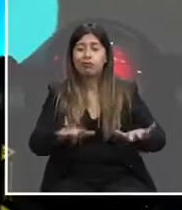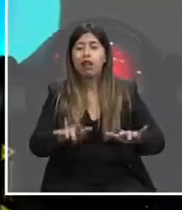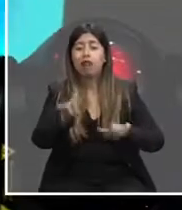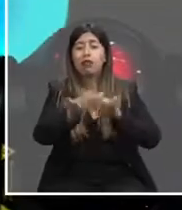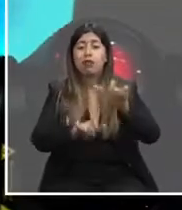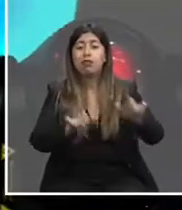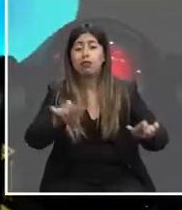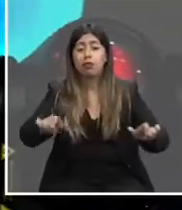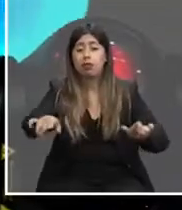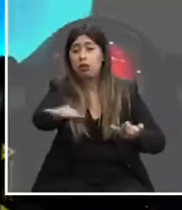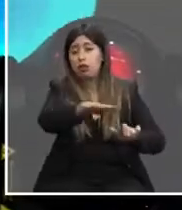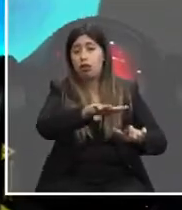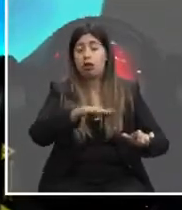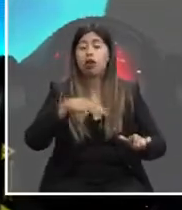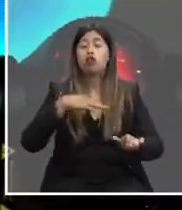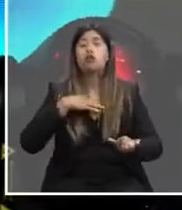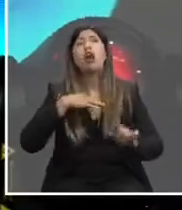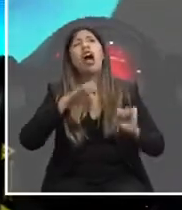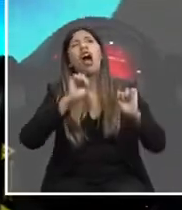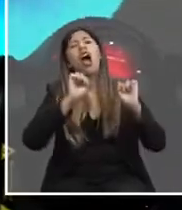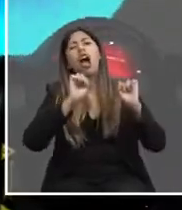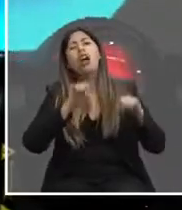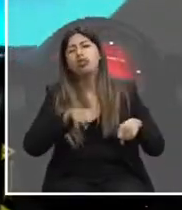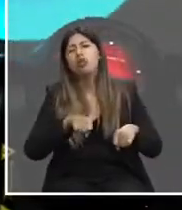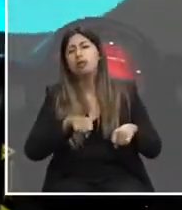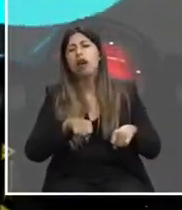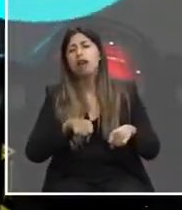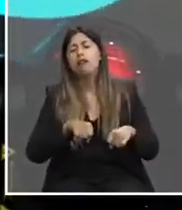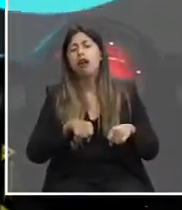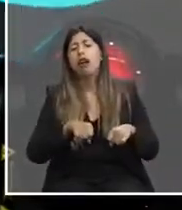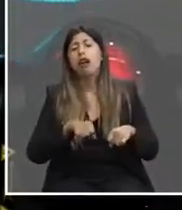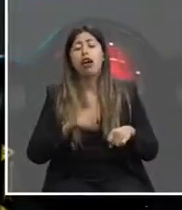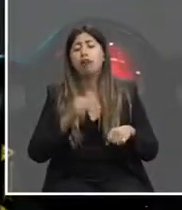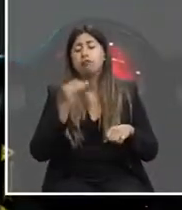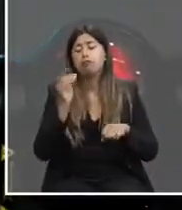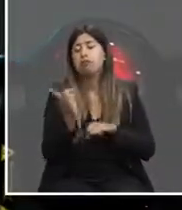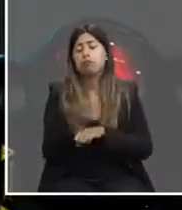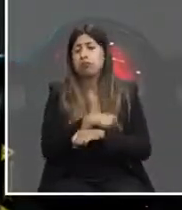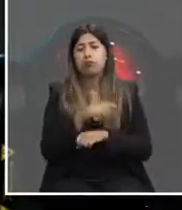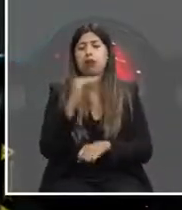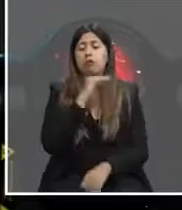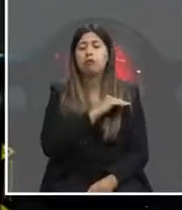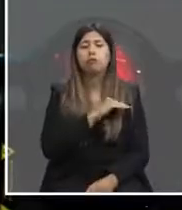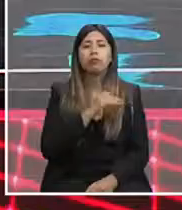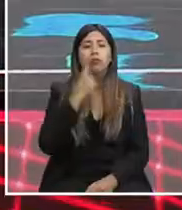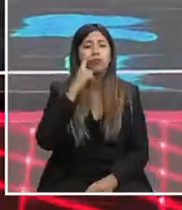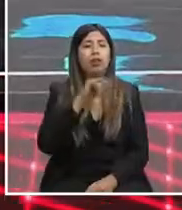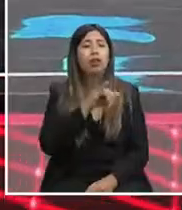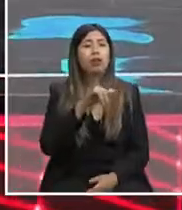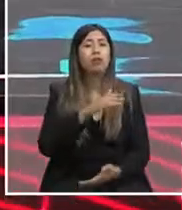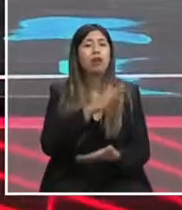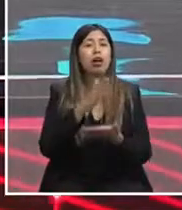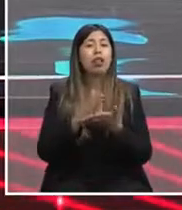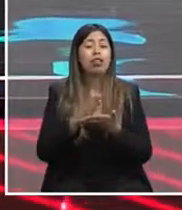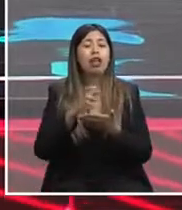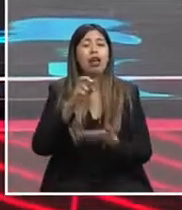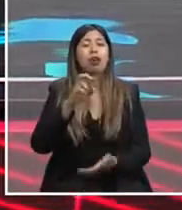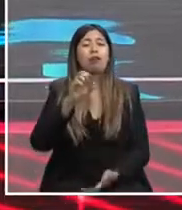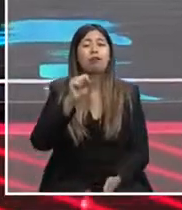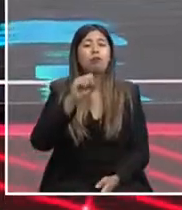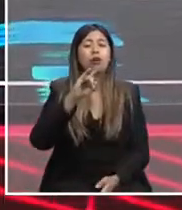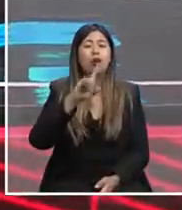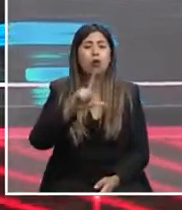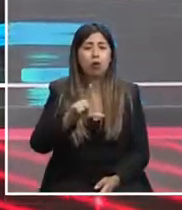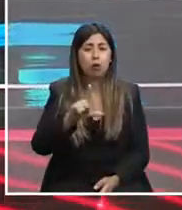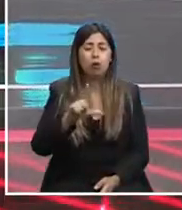y la ciudadanía los aceptaba en determinado rango casi automáticamente. Hasta que aparece un señor que se llama Paul Lazarsfeld, que hace un